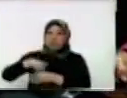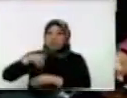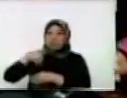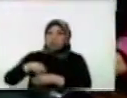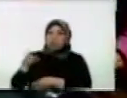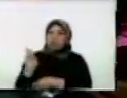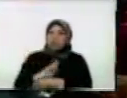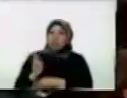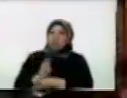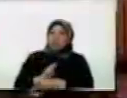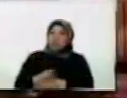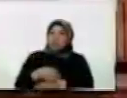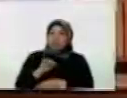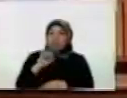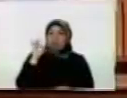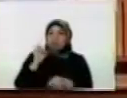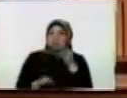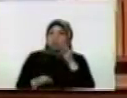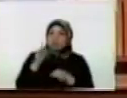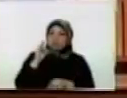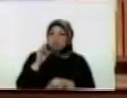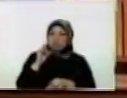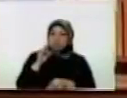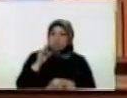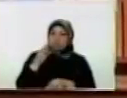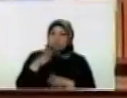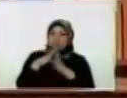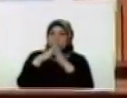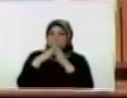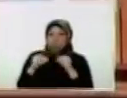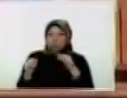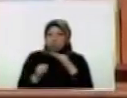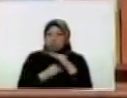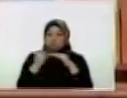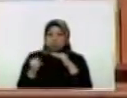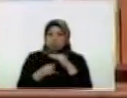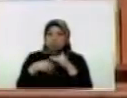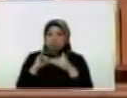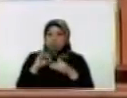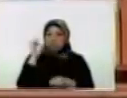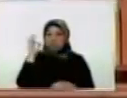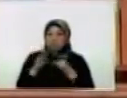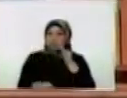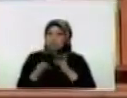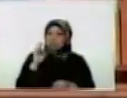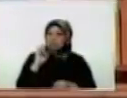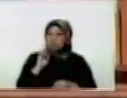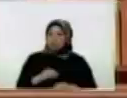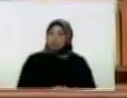y que se haga justicia en todas las instancias que se tengan que hacer.